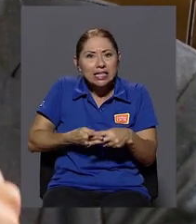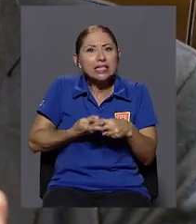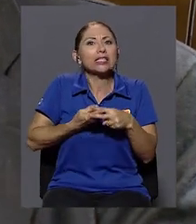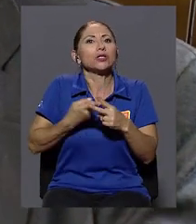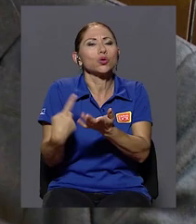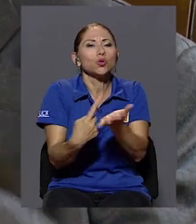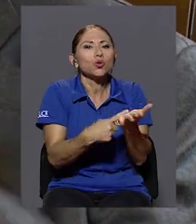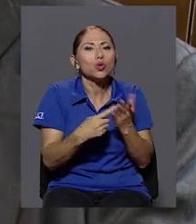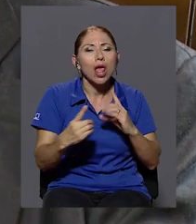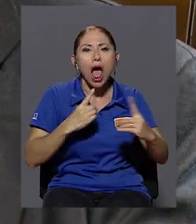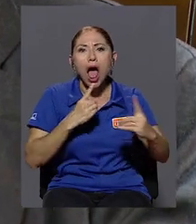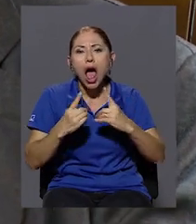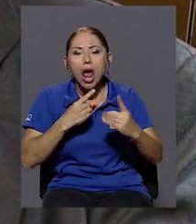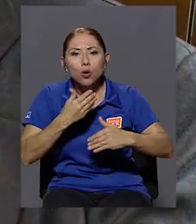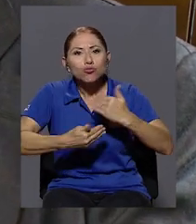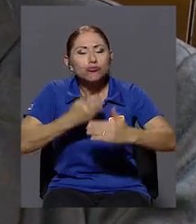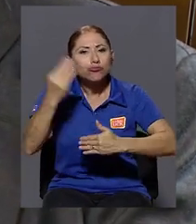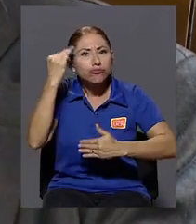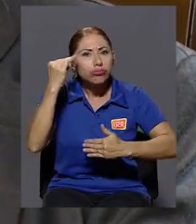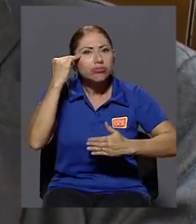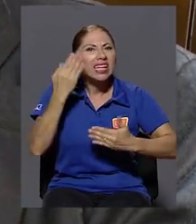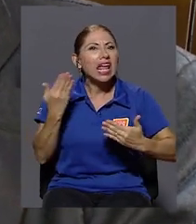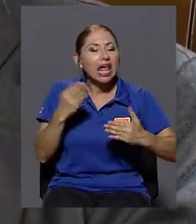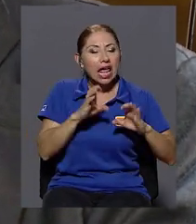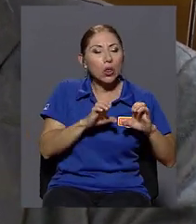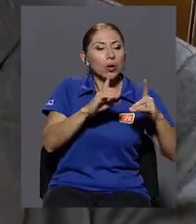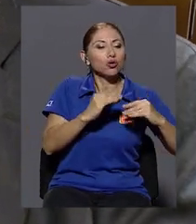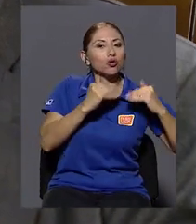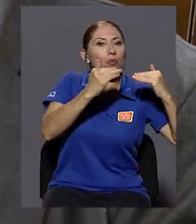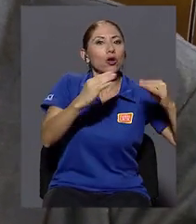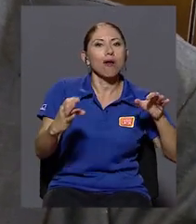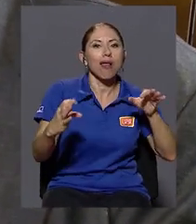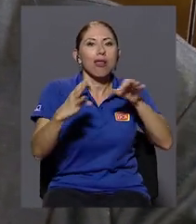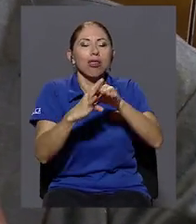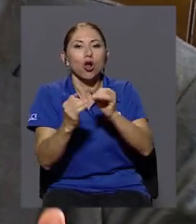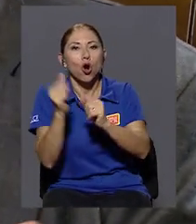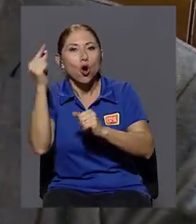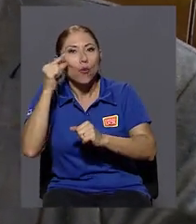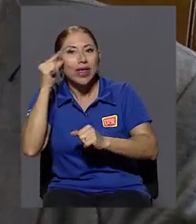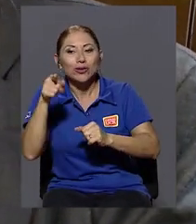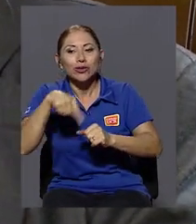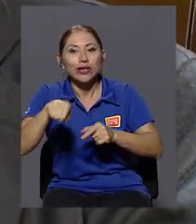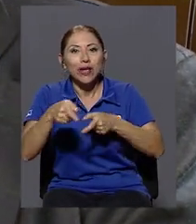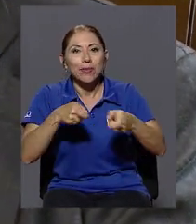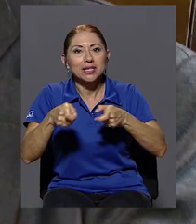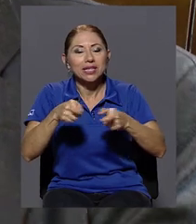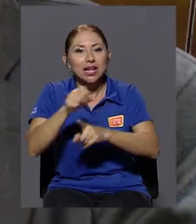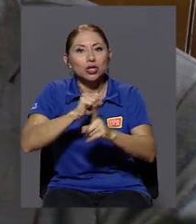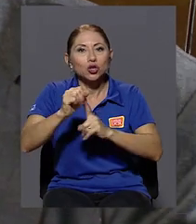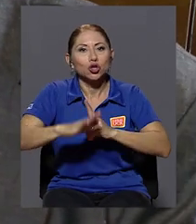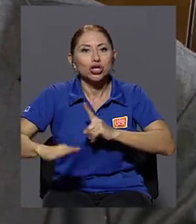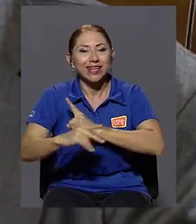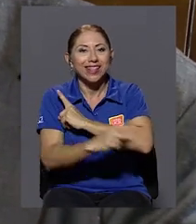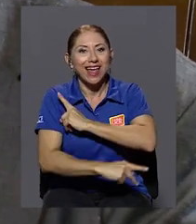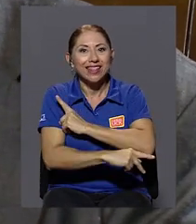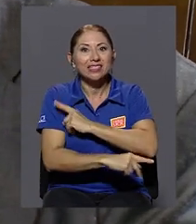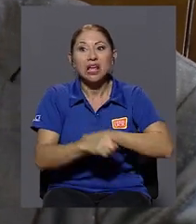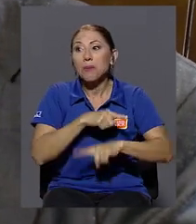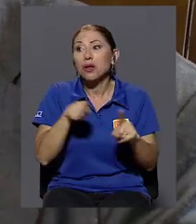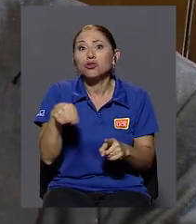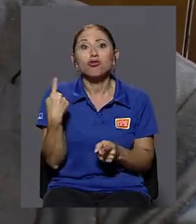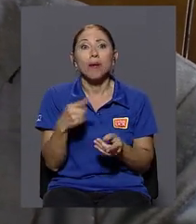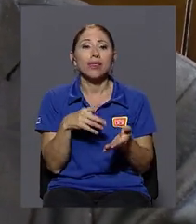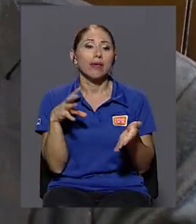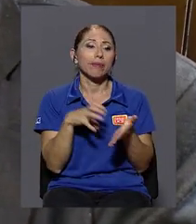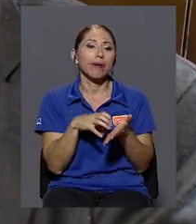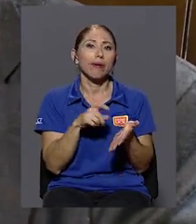serio, maduro, del sistema de educación superior con los gobiernos, que son quienes administran nuestras sociedades. Y eso es algo que quedó en el